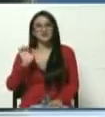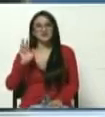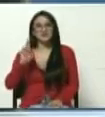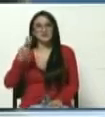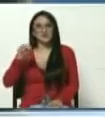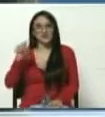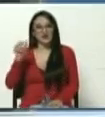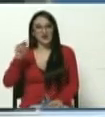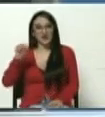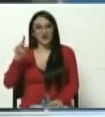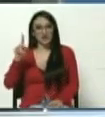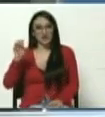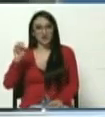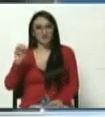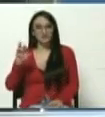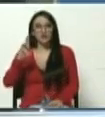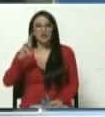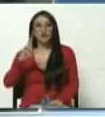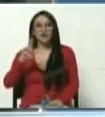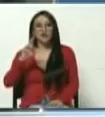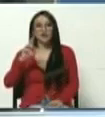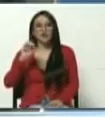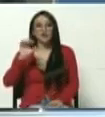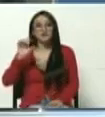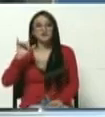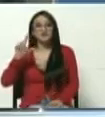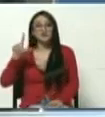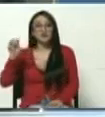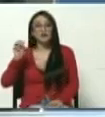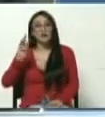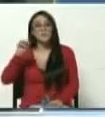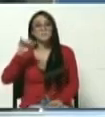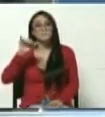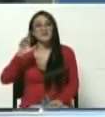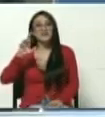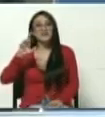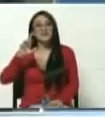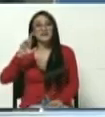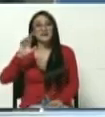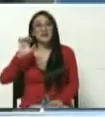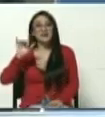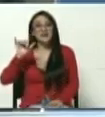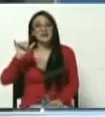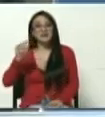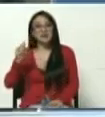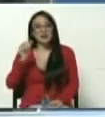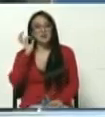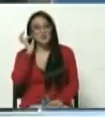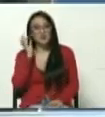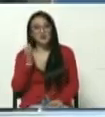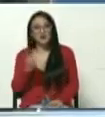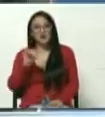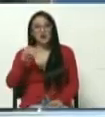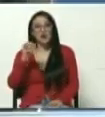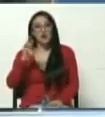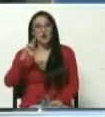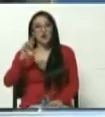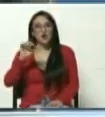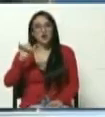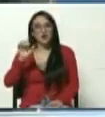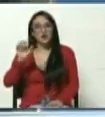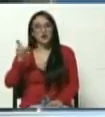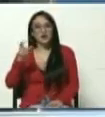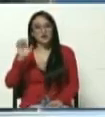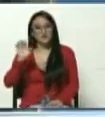Asenjo Rosillo, Mireya Ripanti de Amaya, Jorge Antonio Llanes